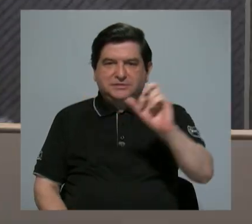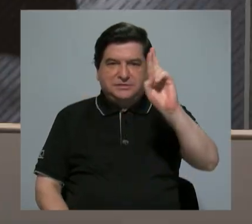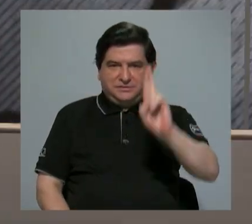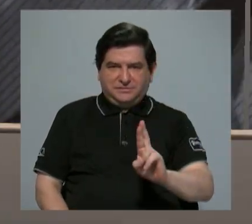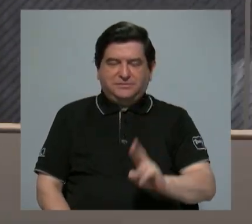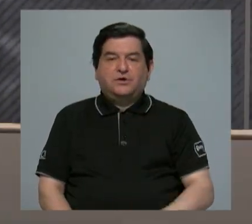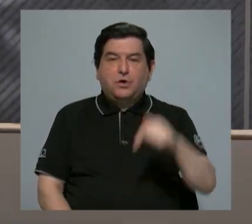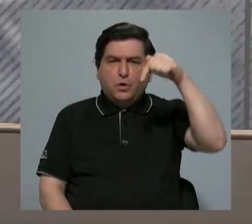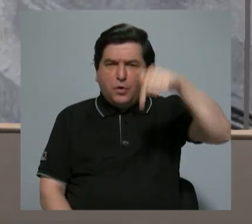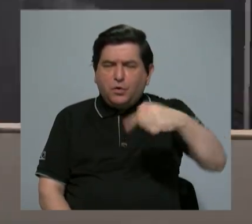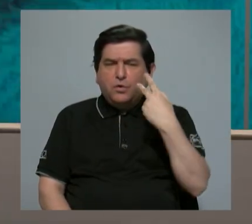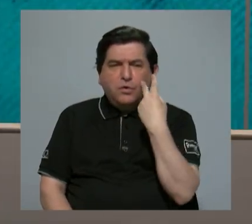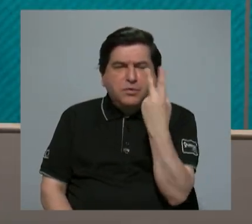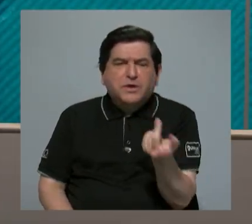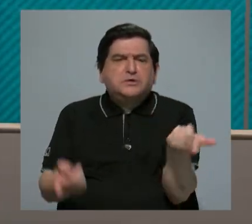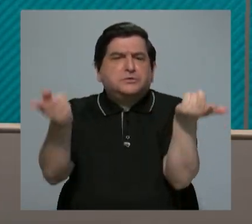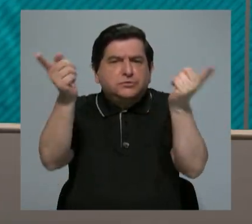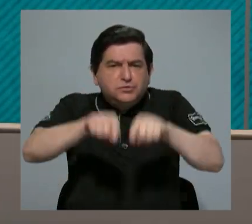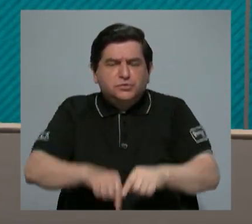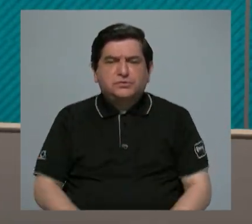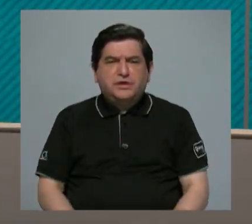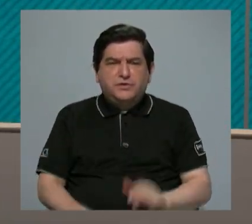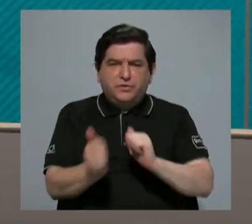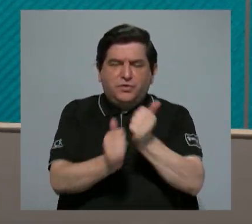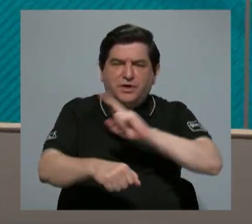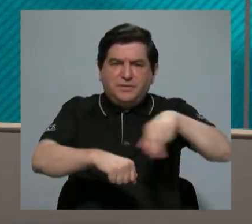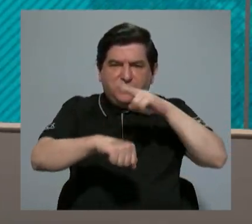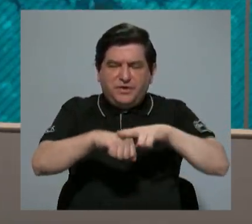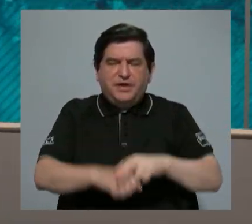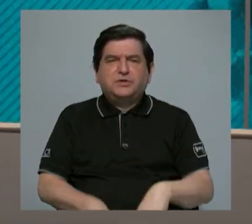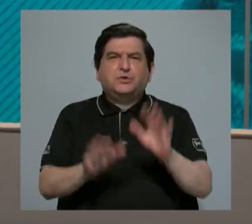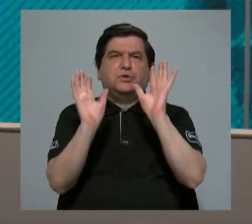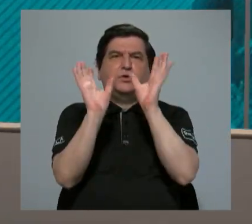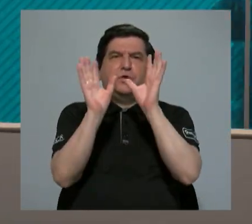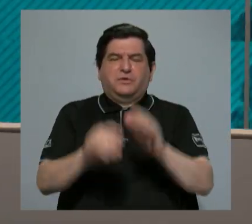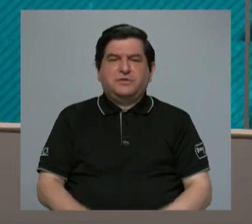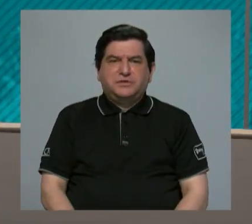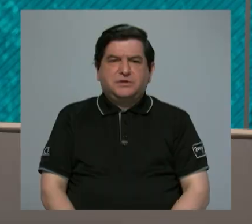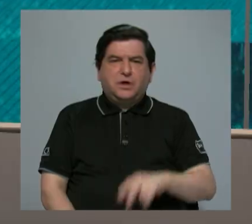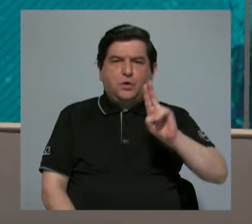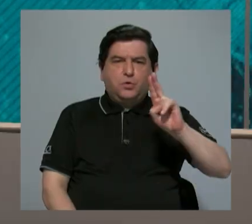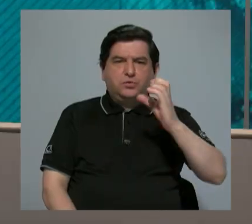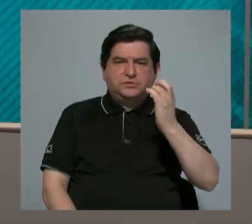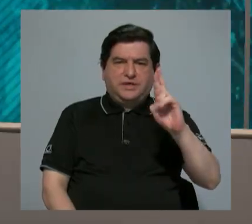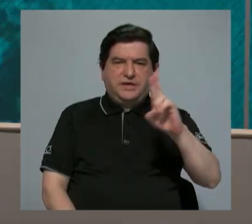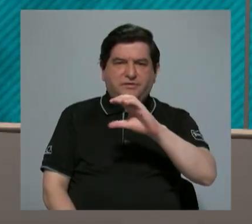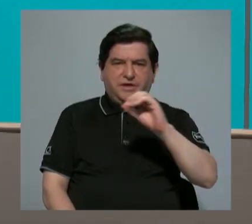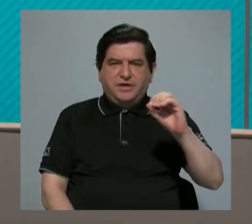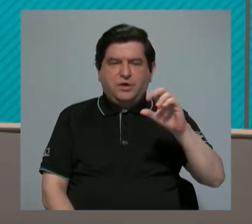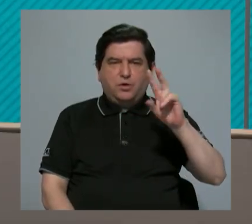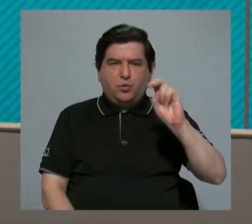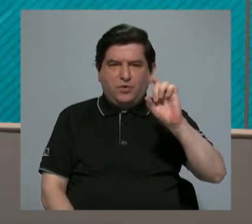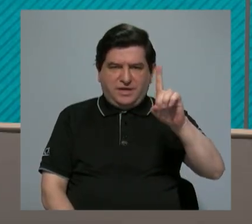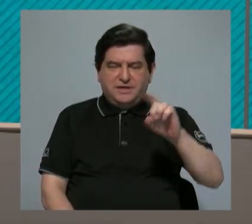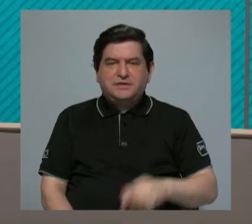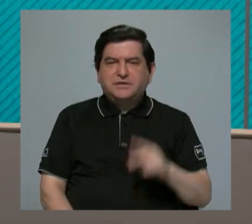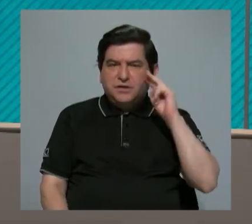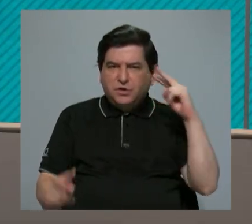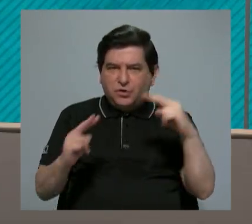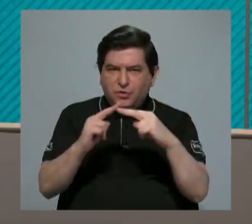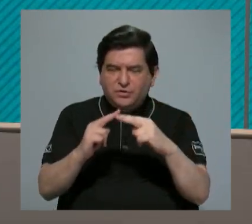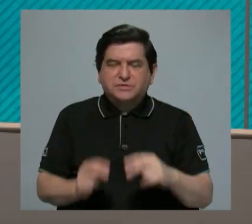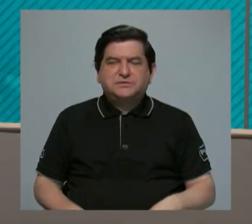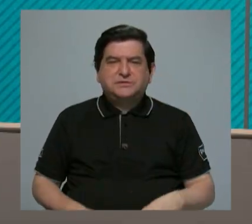Rica. Hoy vamos a ver lo que pasó en el Campeonato Nacional de Voleibol entre la UCR y la UNED. Conoceremos a la fondista